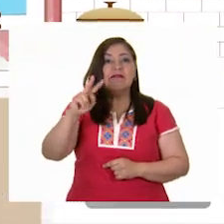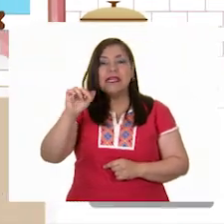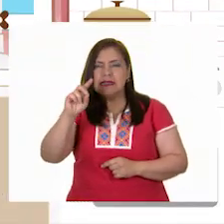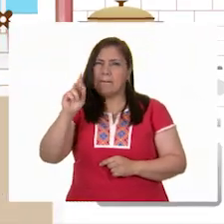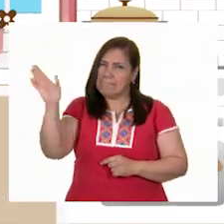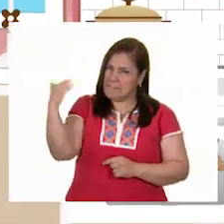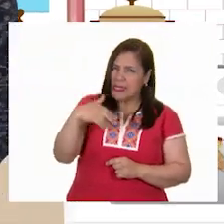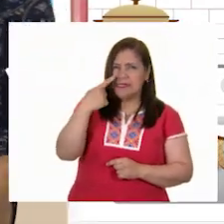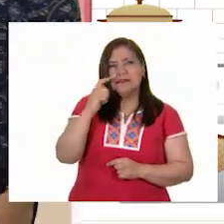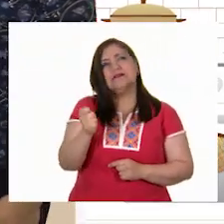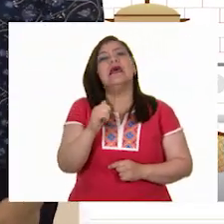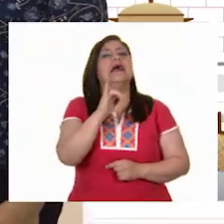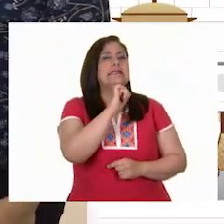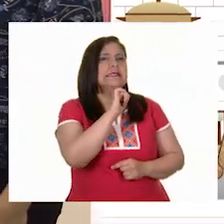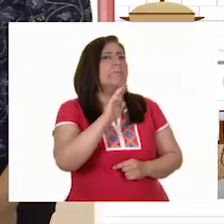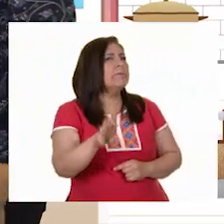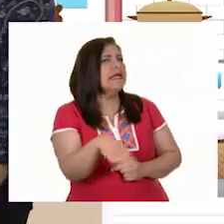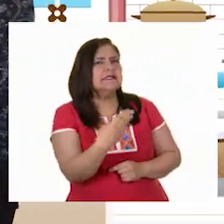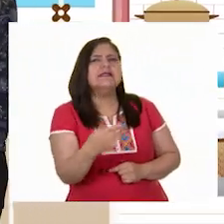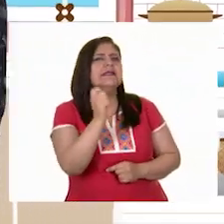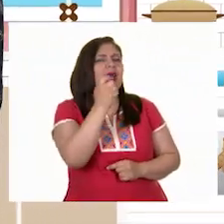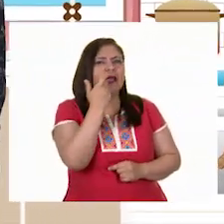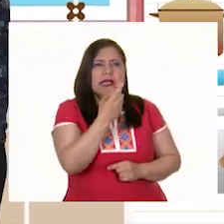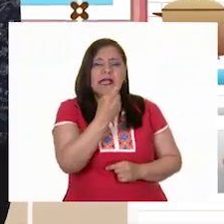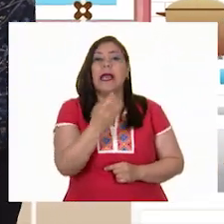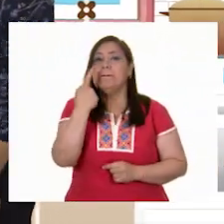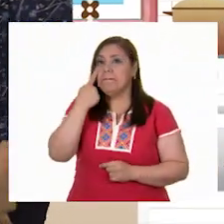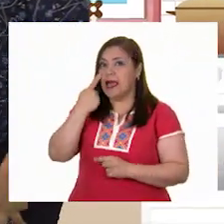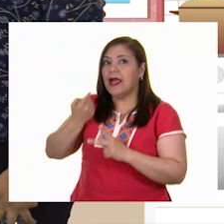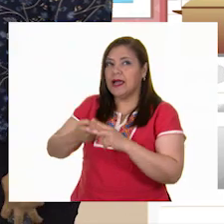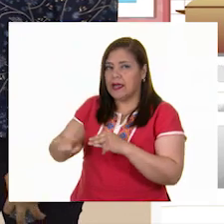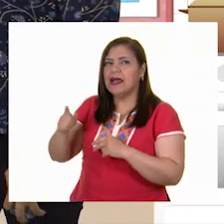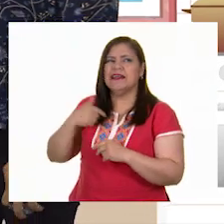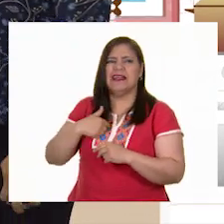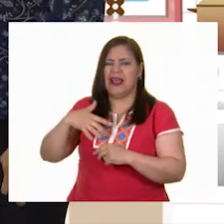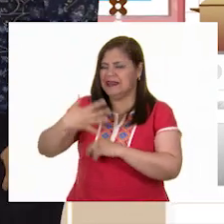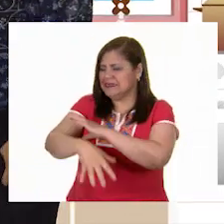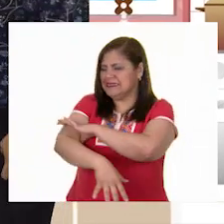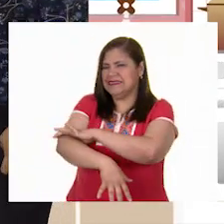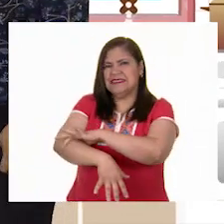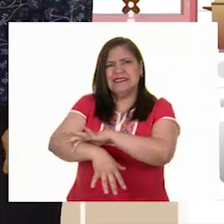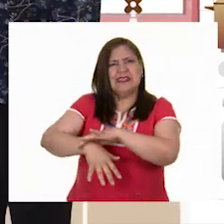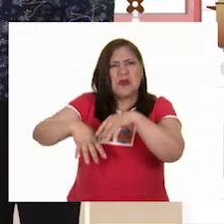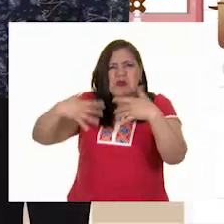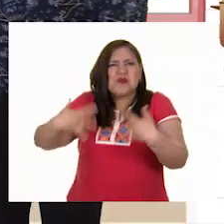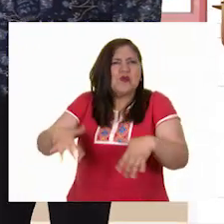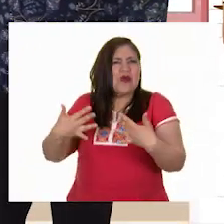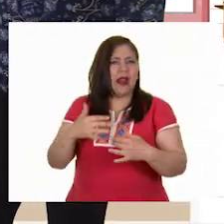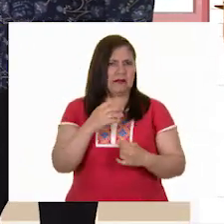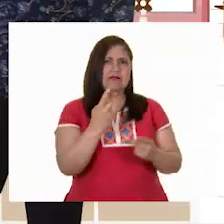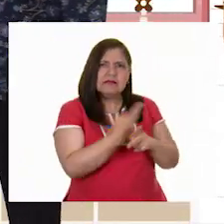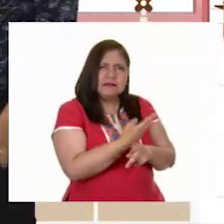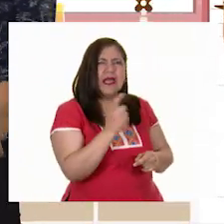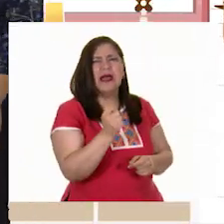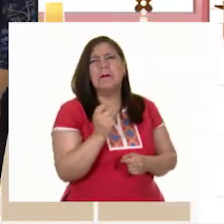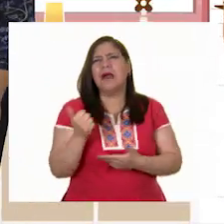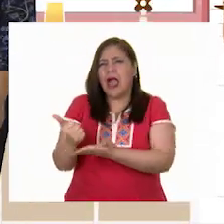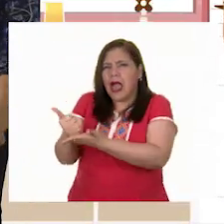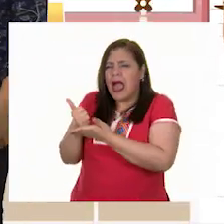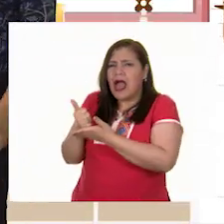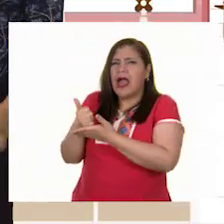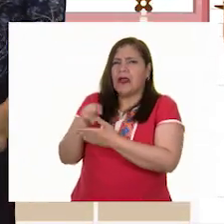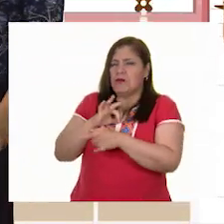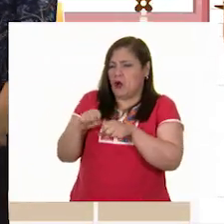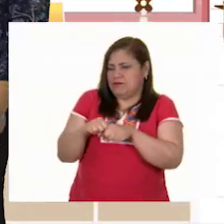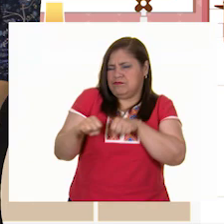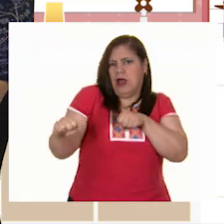favor? Sí, claro, Mesli. ¿Qué pasa por ti? Ya vamos a comenzar. ¿Y qué crees? Que me duele muchísimo este brazo. ¿Qué te pasó? No sé. ¿Podrías como ayudarme a jalar un poco